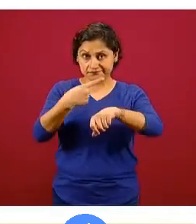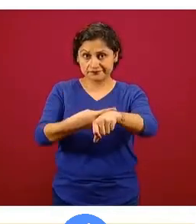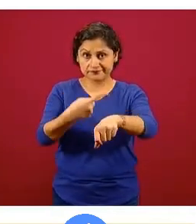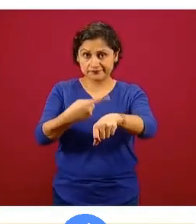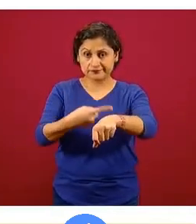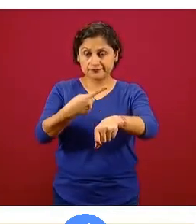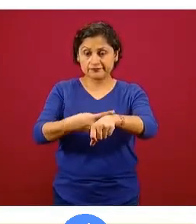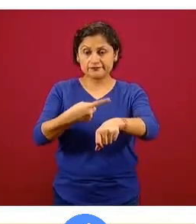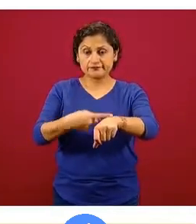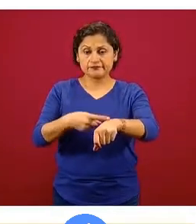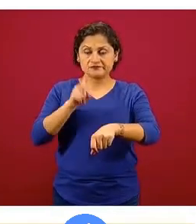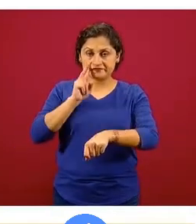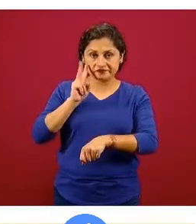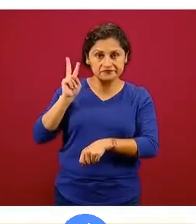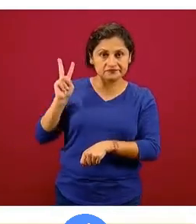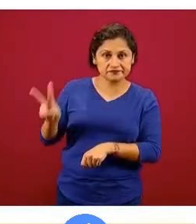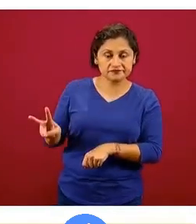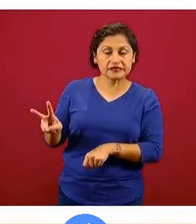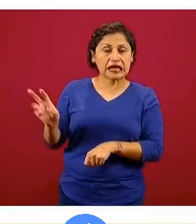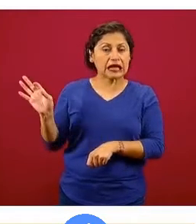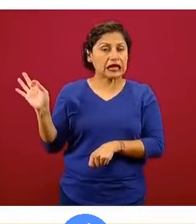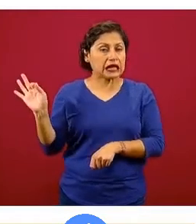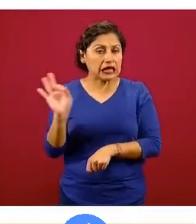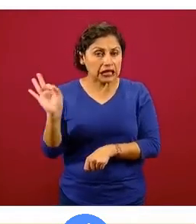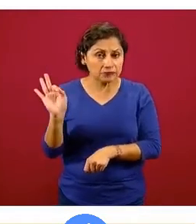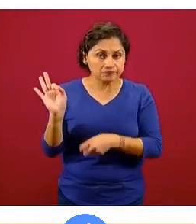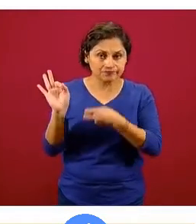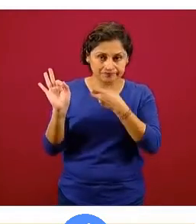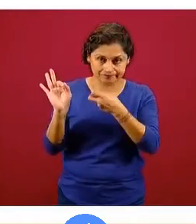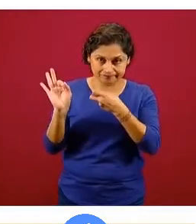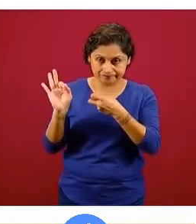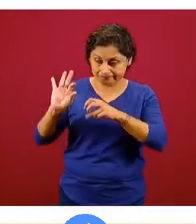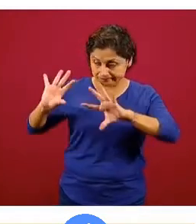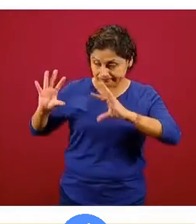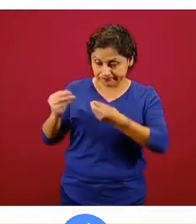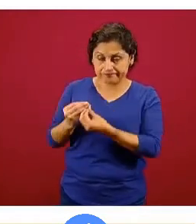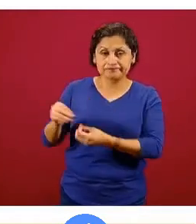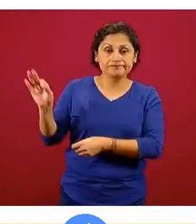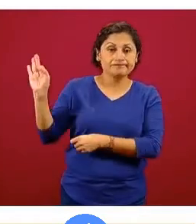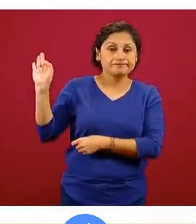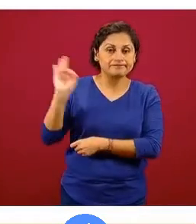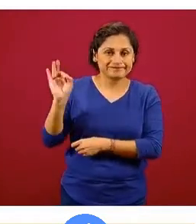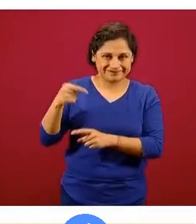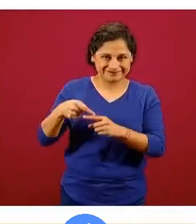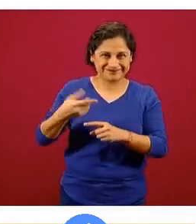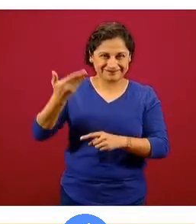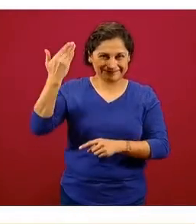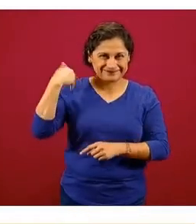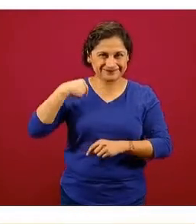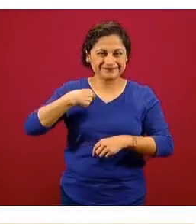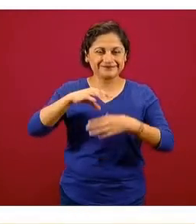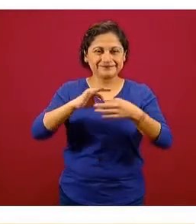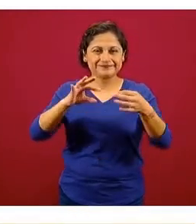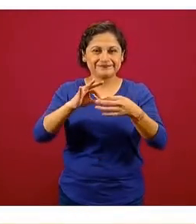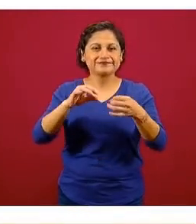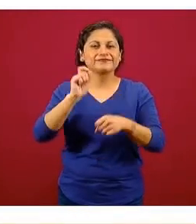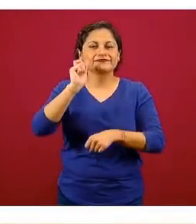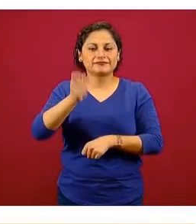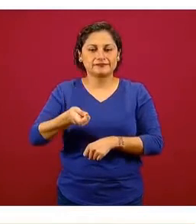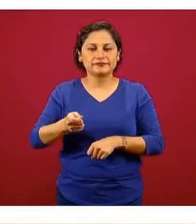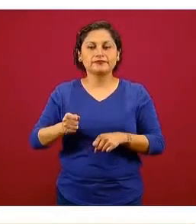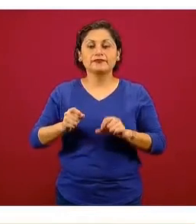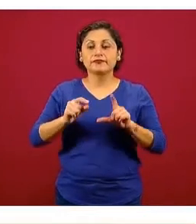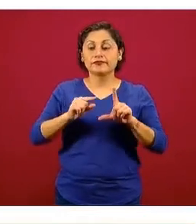casos estimados. Todo esto está trabajado sobre casos estimados, por eso lo expliqué qué significa. Y en la línea azul vemos